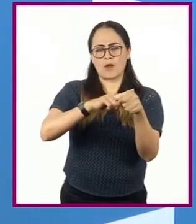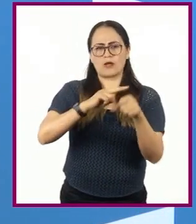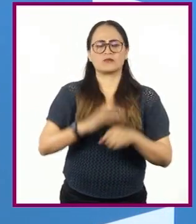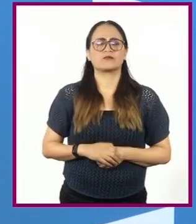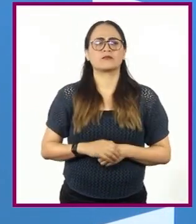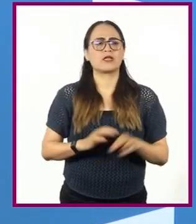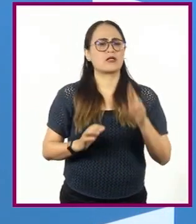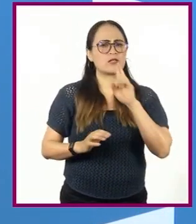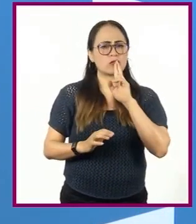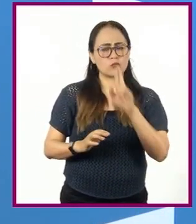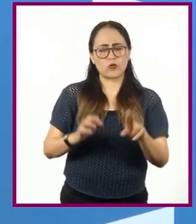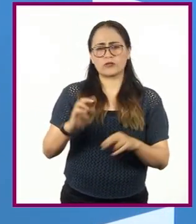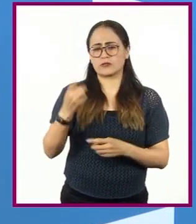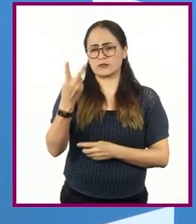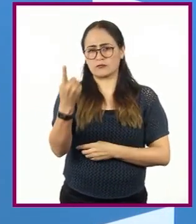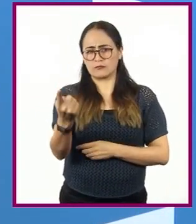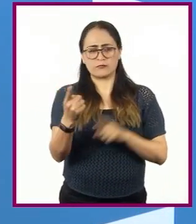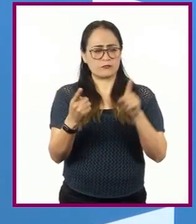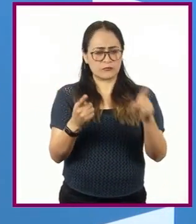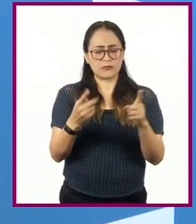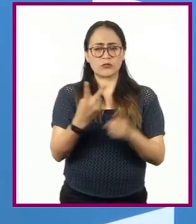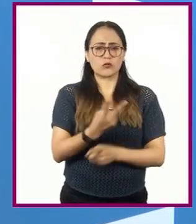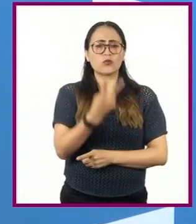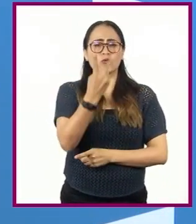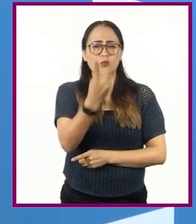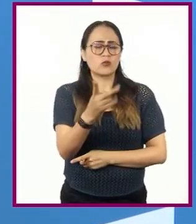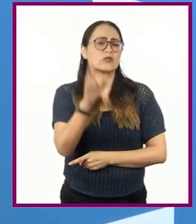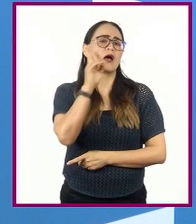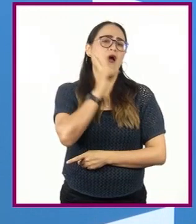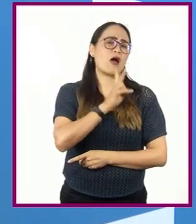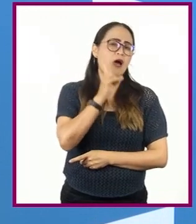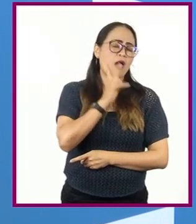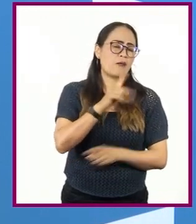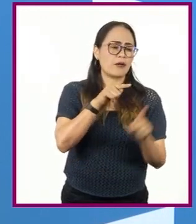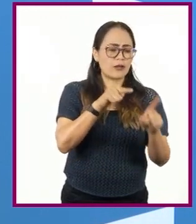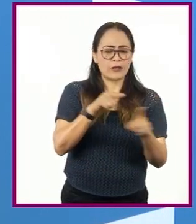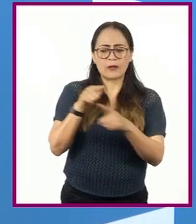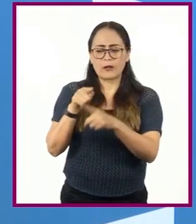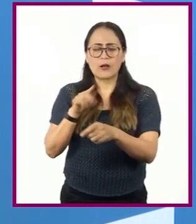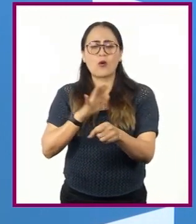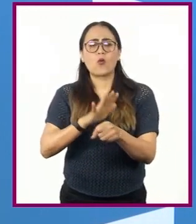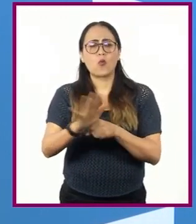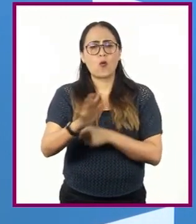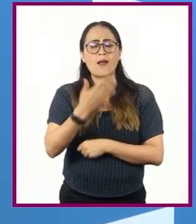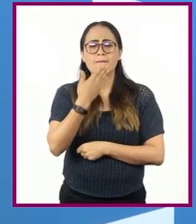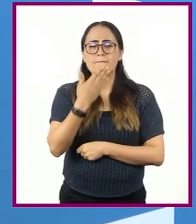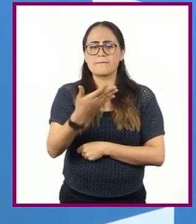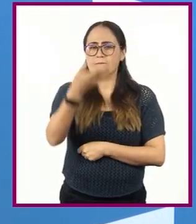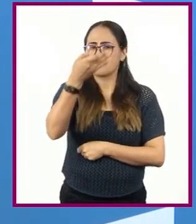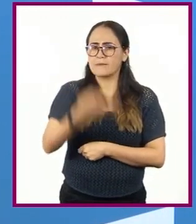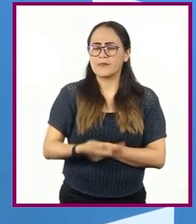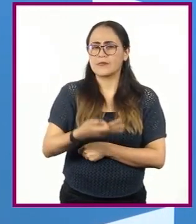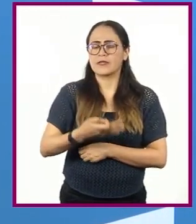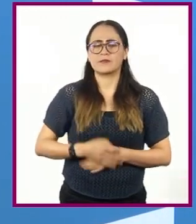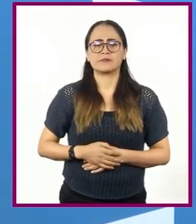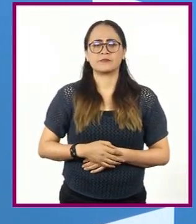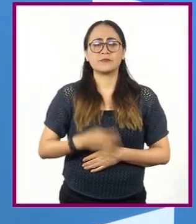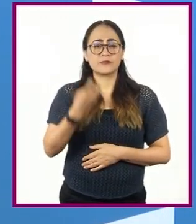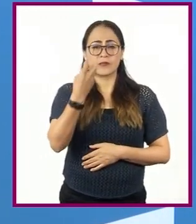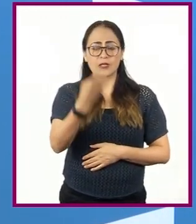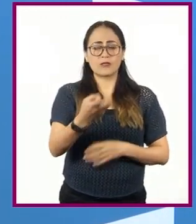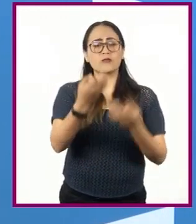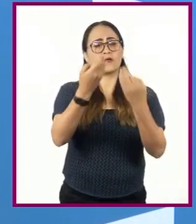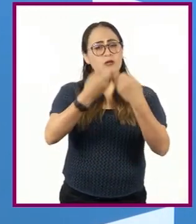resultados diferentes, surge la necesidad de verificar cuál de los dos es el correcto. De ahí la importancia